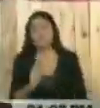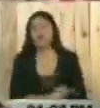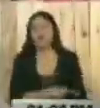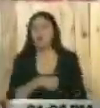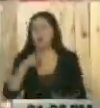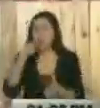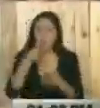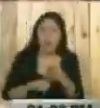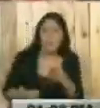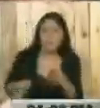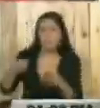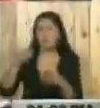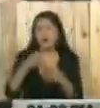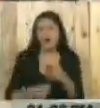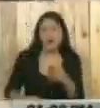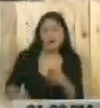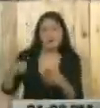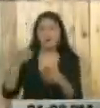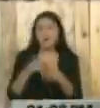combatiente,